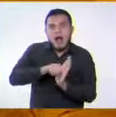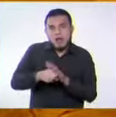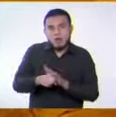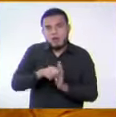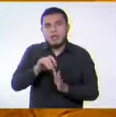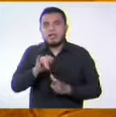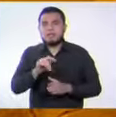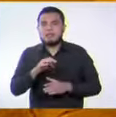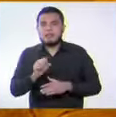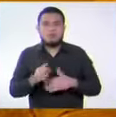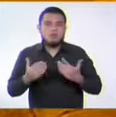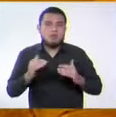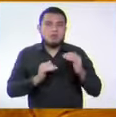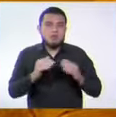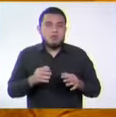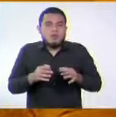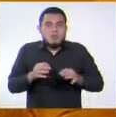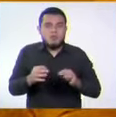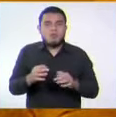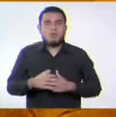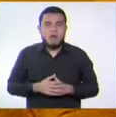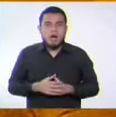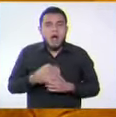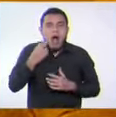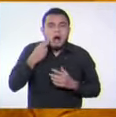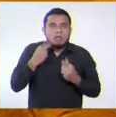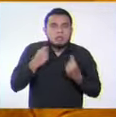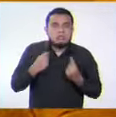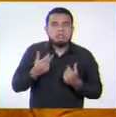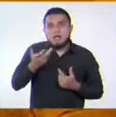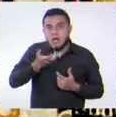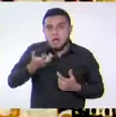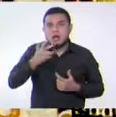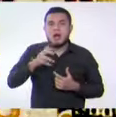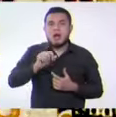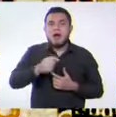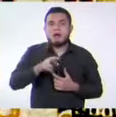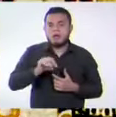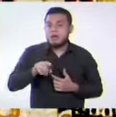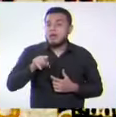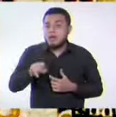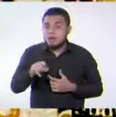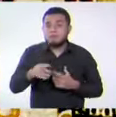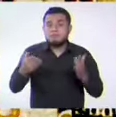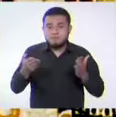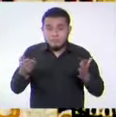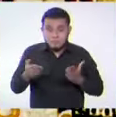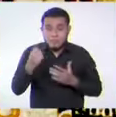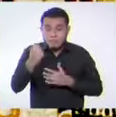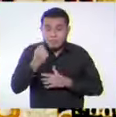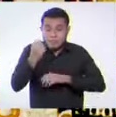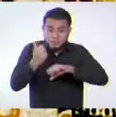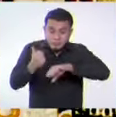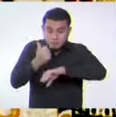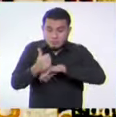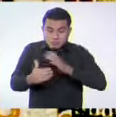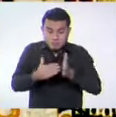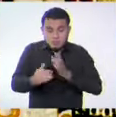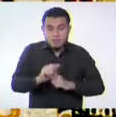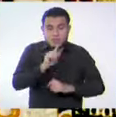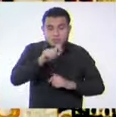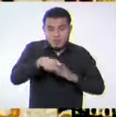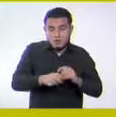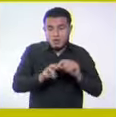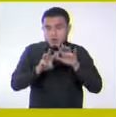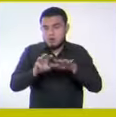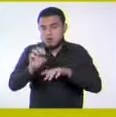como las cualidades ácidas del vino agrio. Estos orígenes permitieron formalizar su importancia a partir de